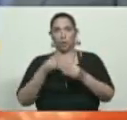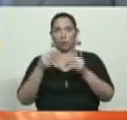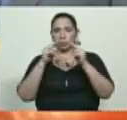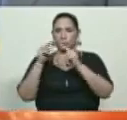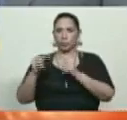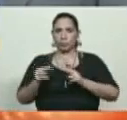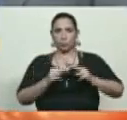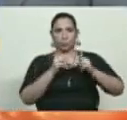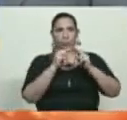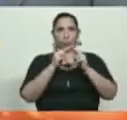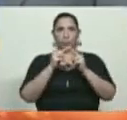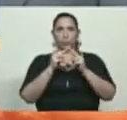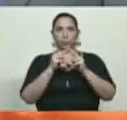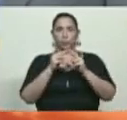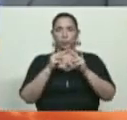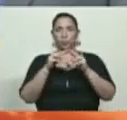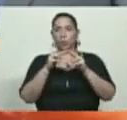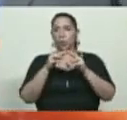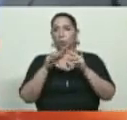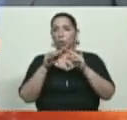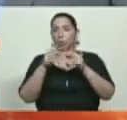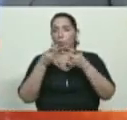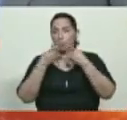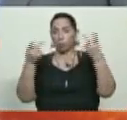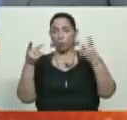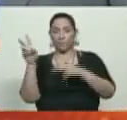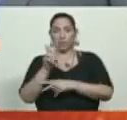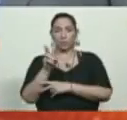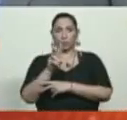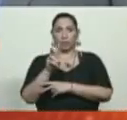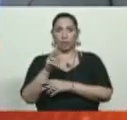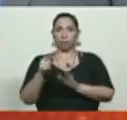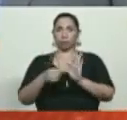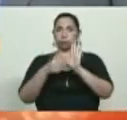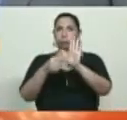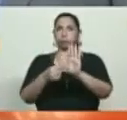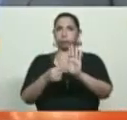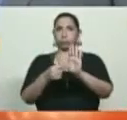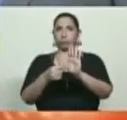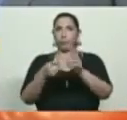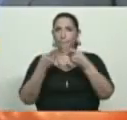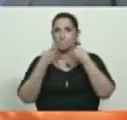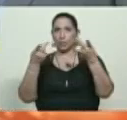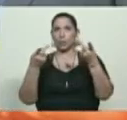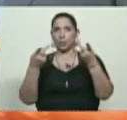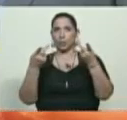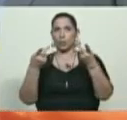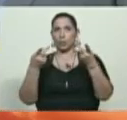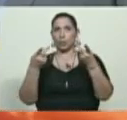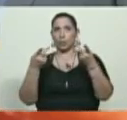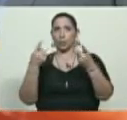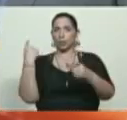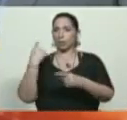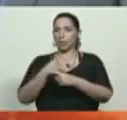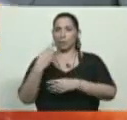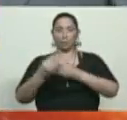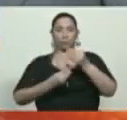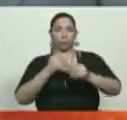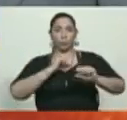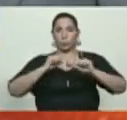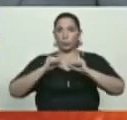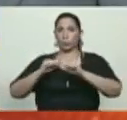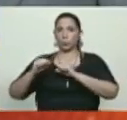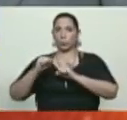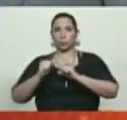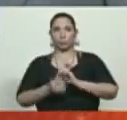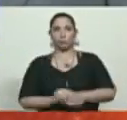de todo nuestro país, serán publicadas debidamente para que se tomen las